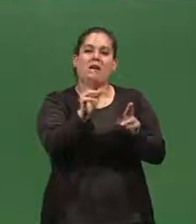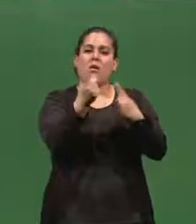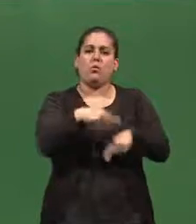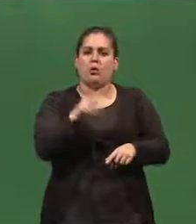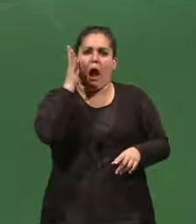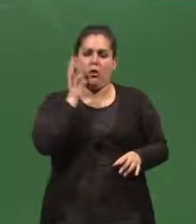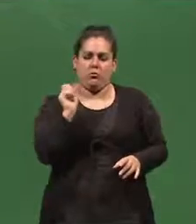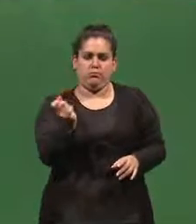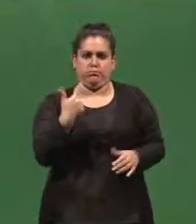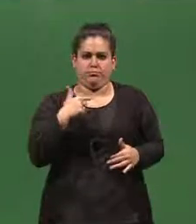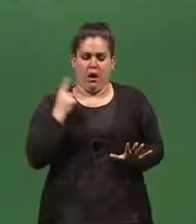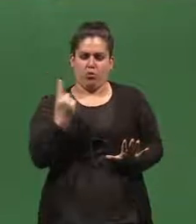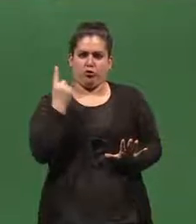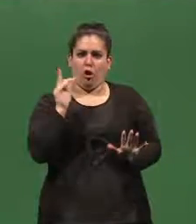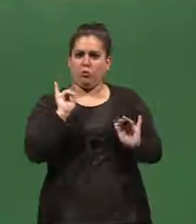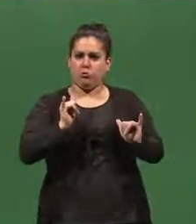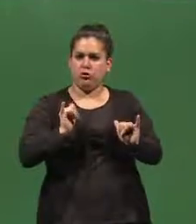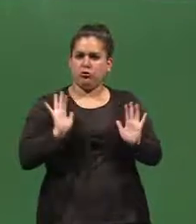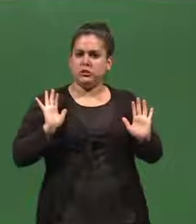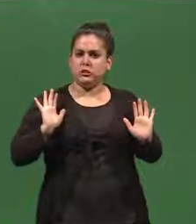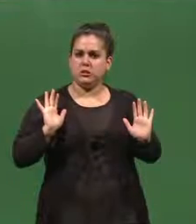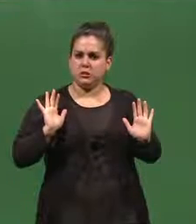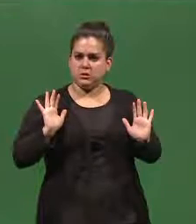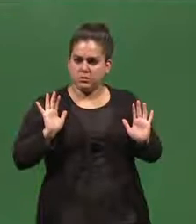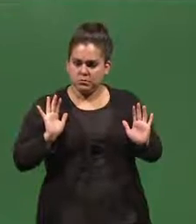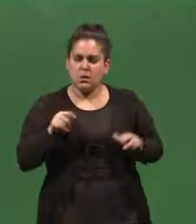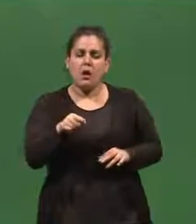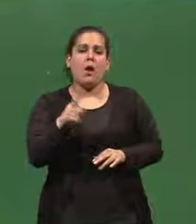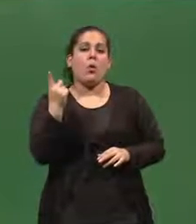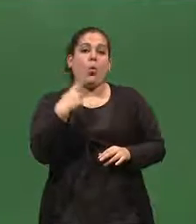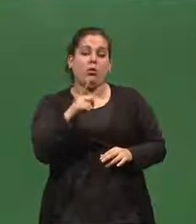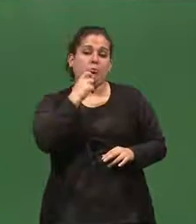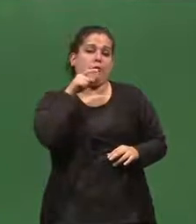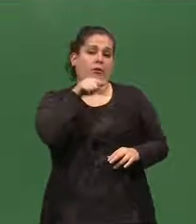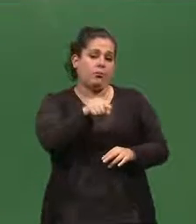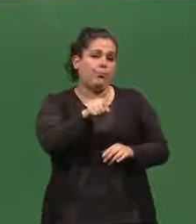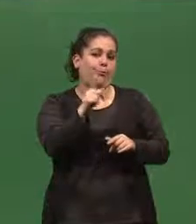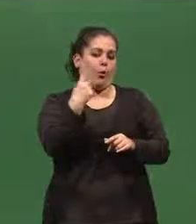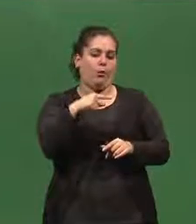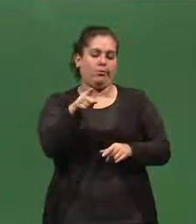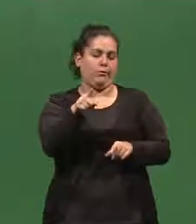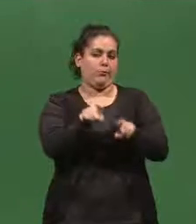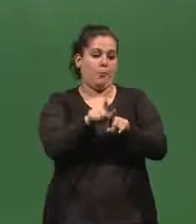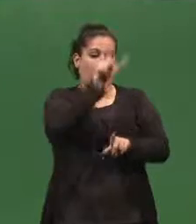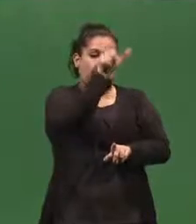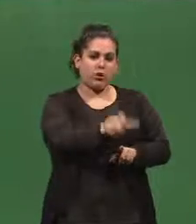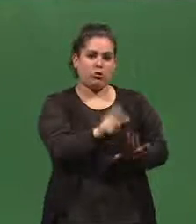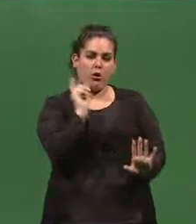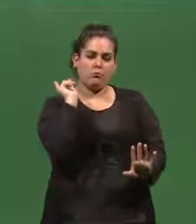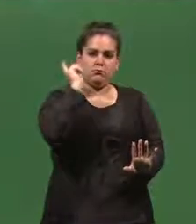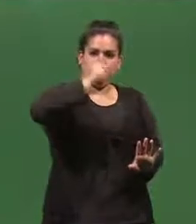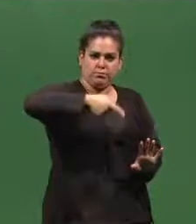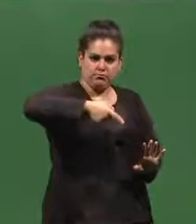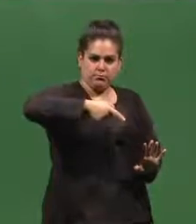autónoma que se diferencia de un recurso. Es aplicable no solamente a al demandado o a la